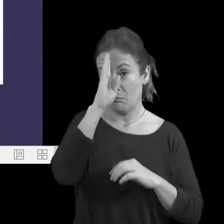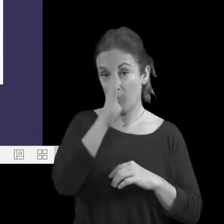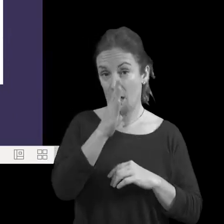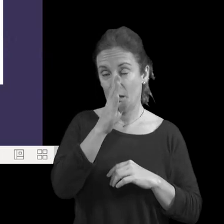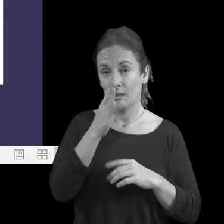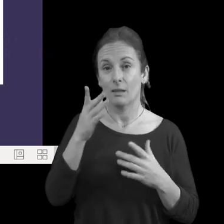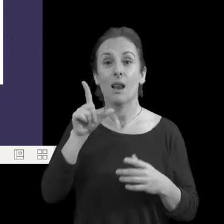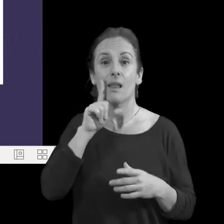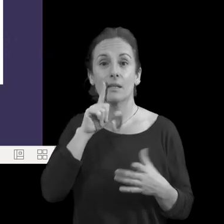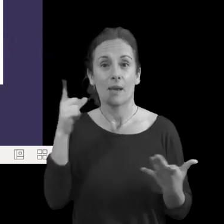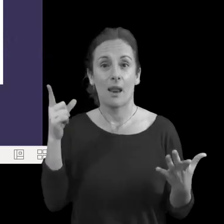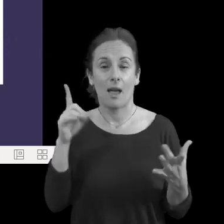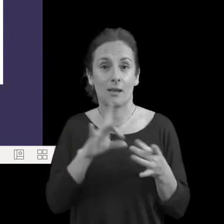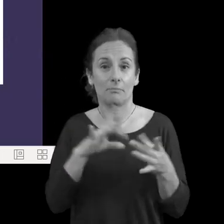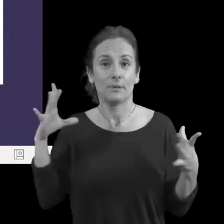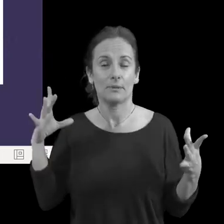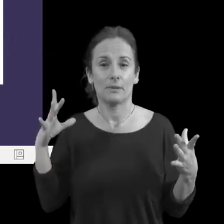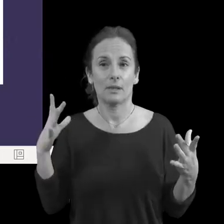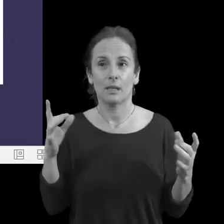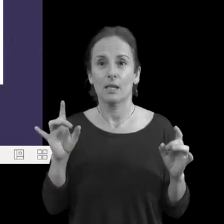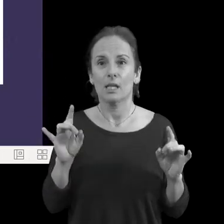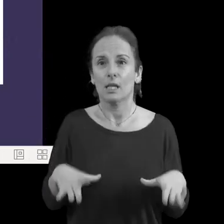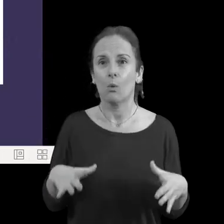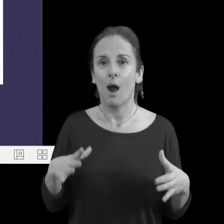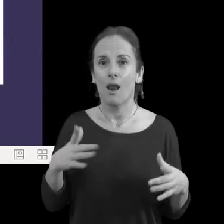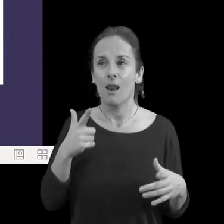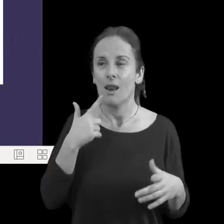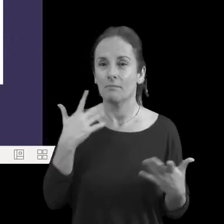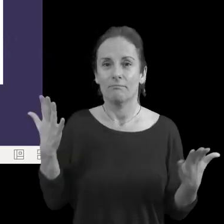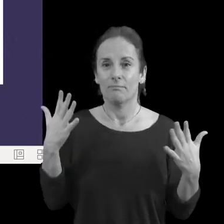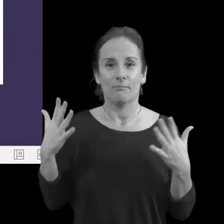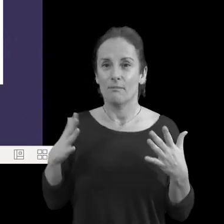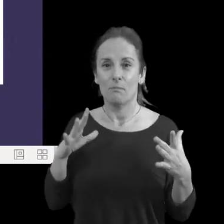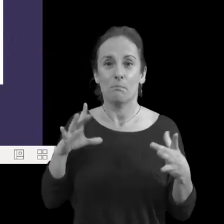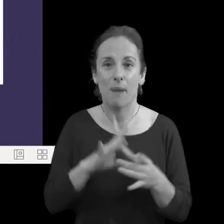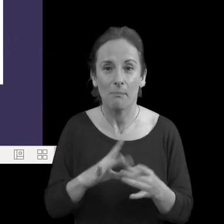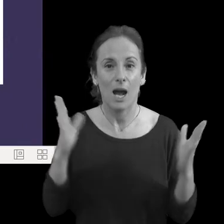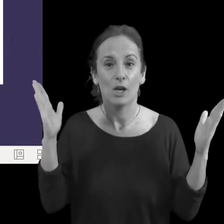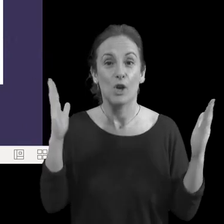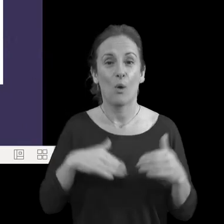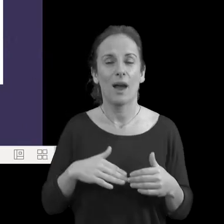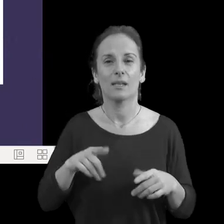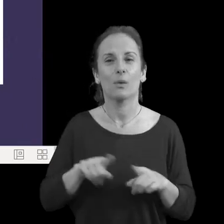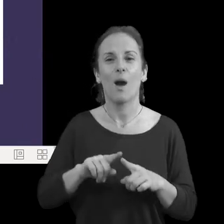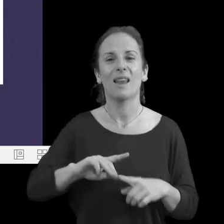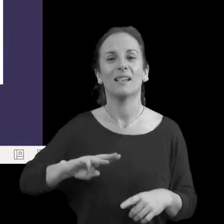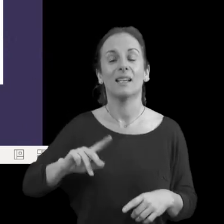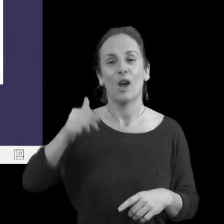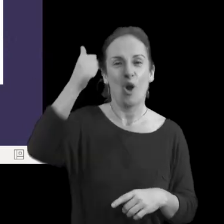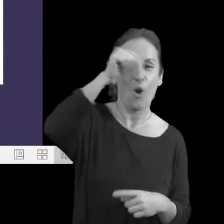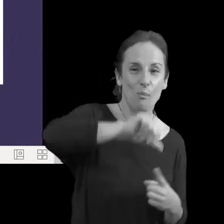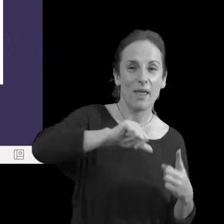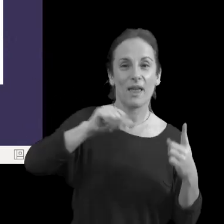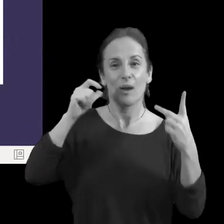que, bueno, diga Wittig, somos sujetos en fuga, somos como ese tercer género que nos escapamos, ¿no? Y eso tiene mucha potencialidad política